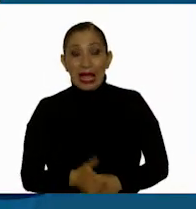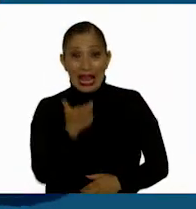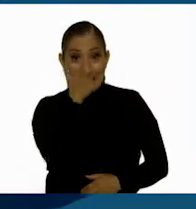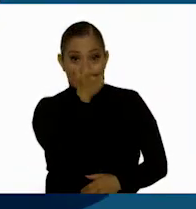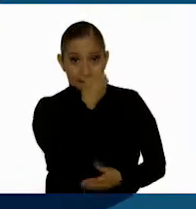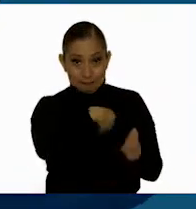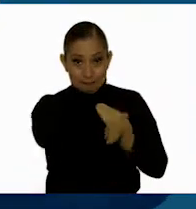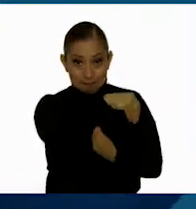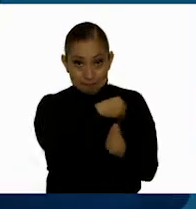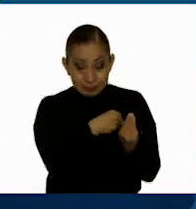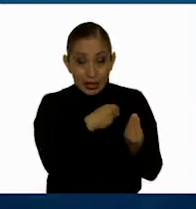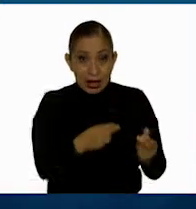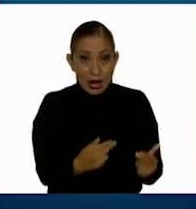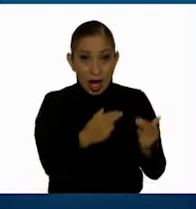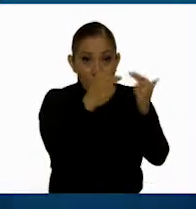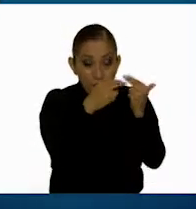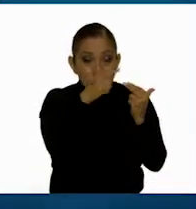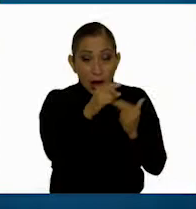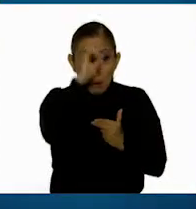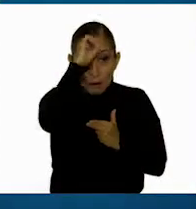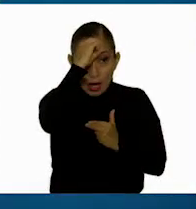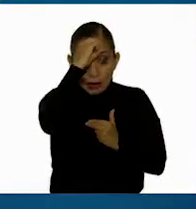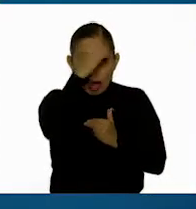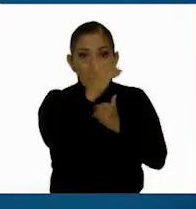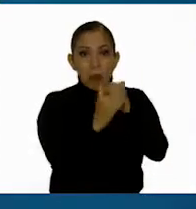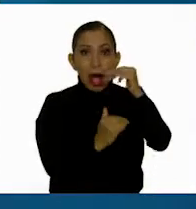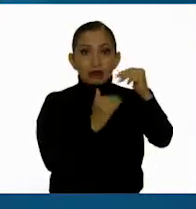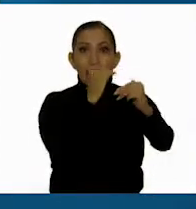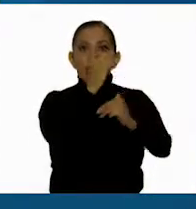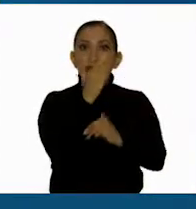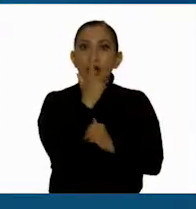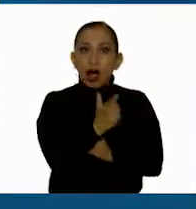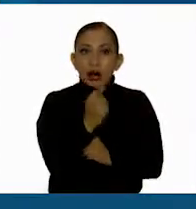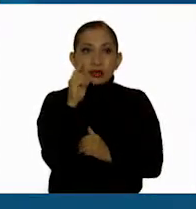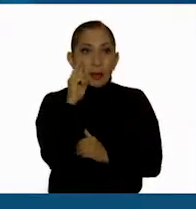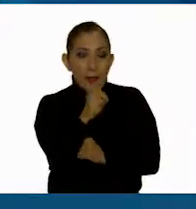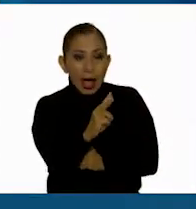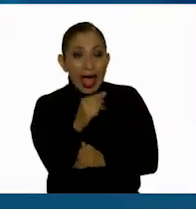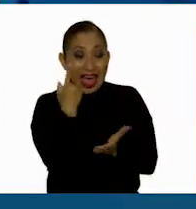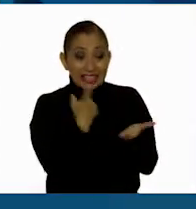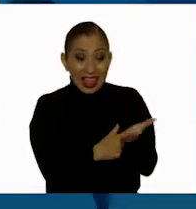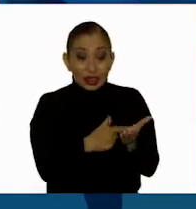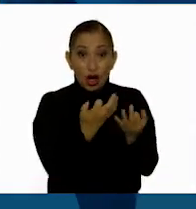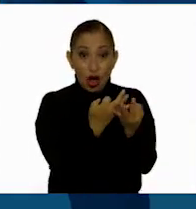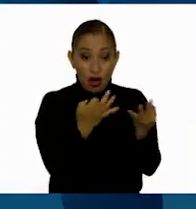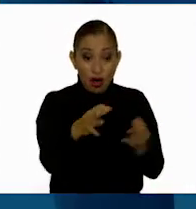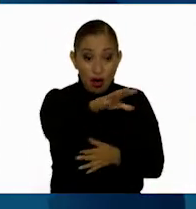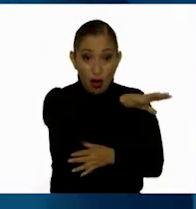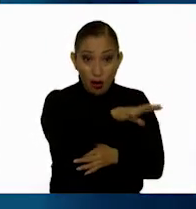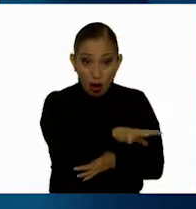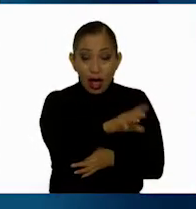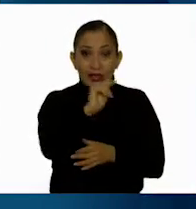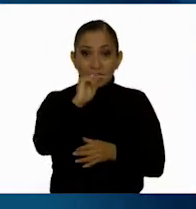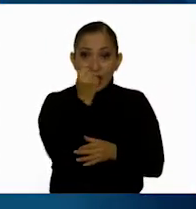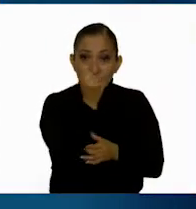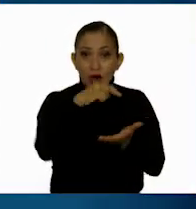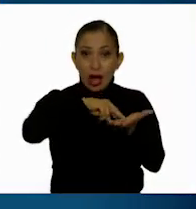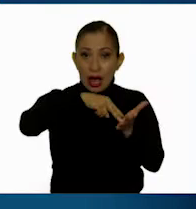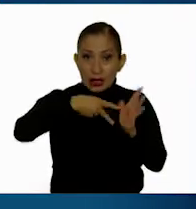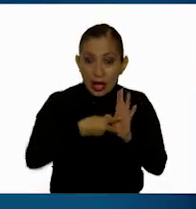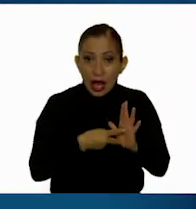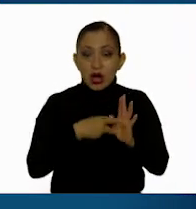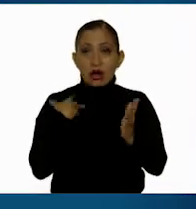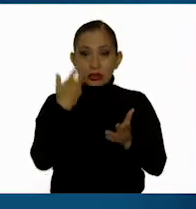economía, un gran desarrollo minero se viene dando y se empiezan a formar en estos territorios técnicos e ingenieros